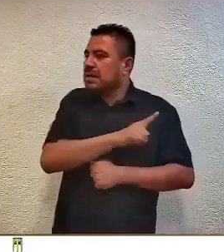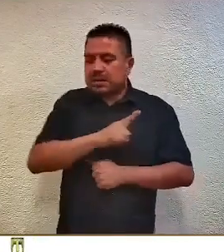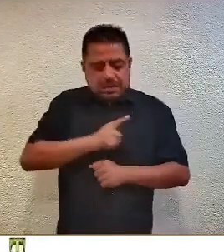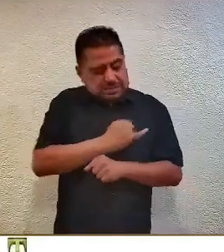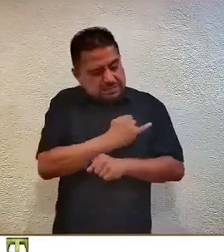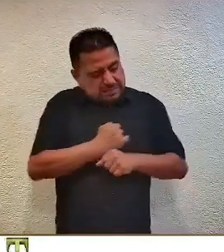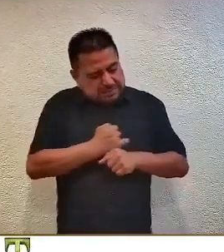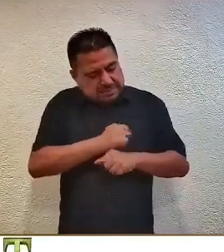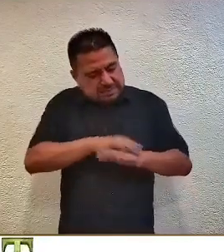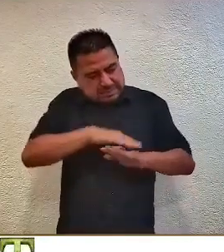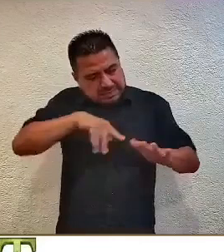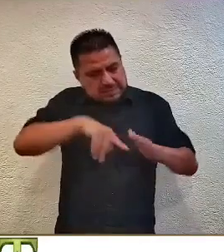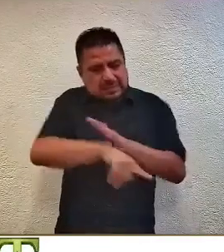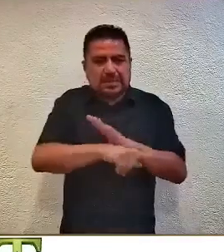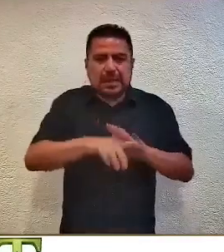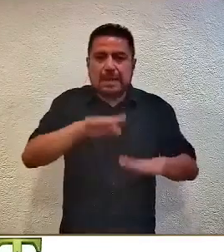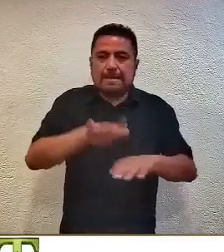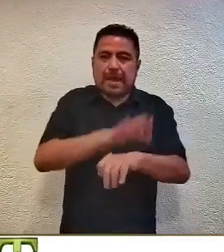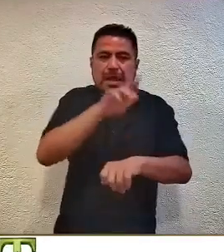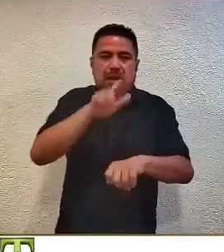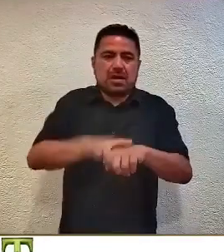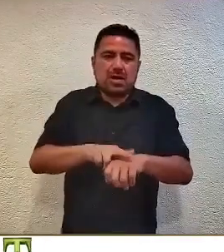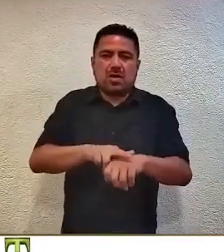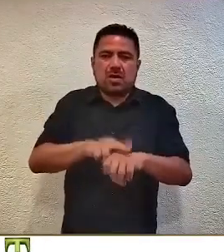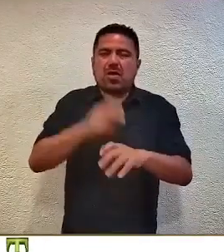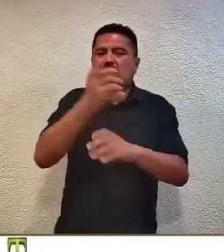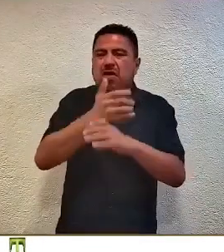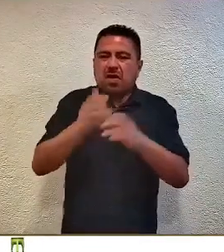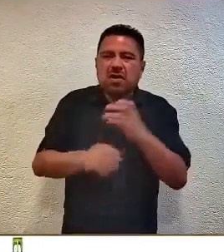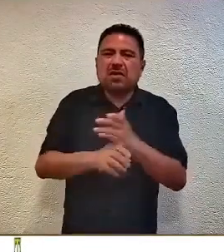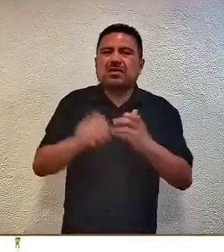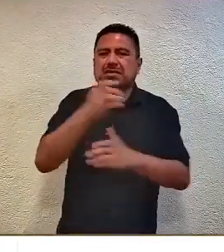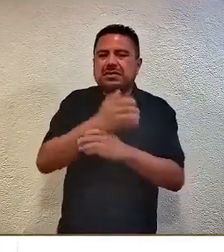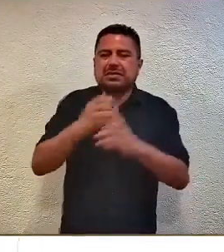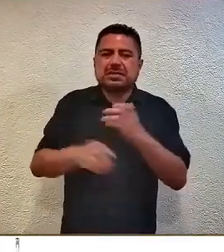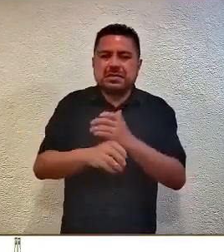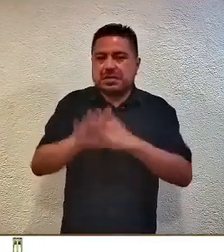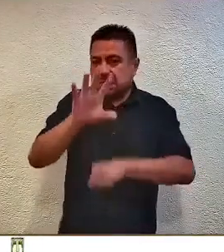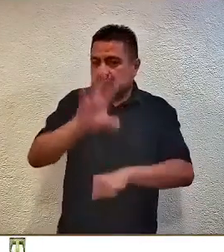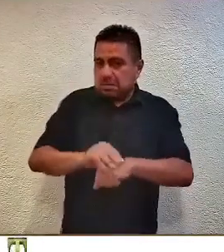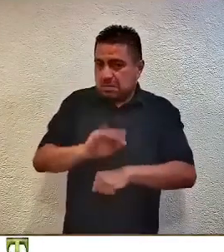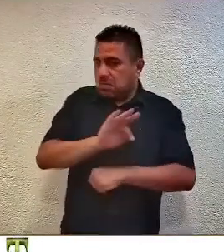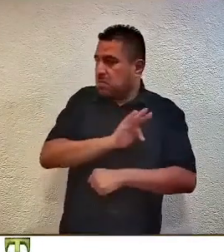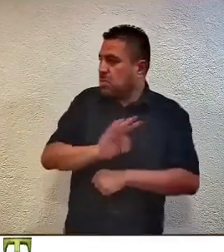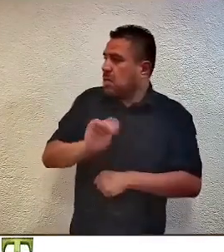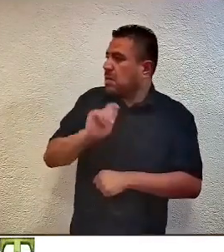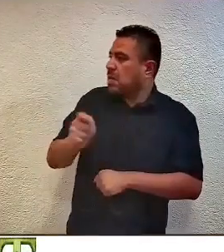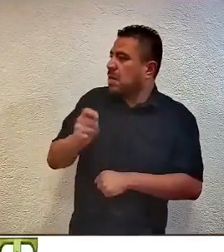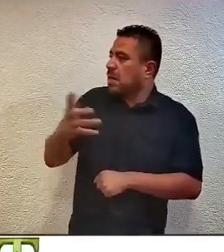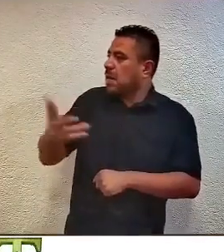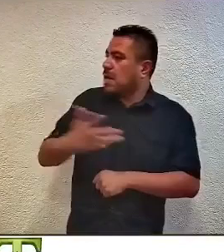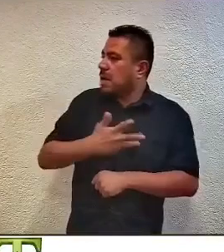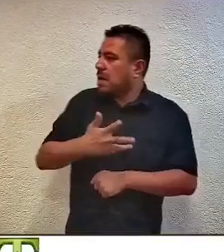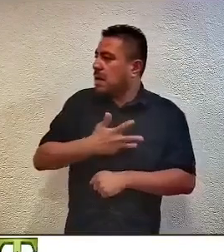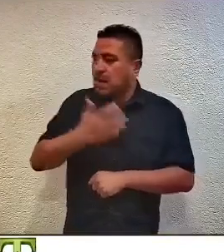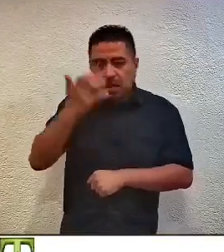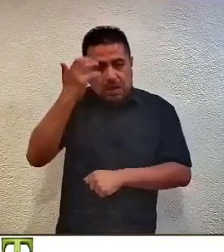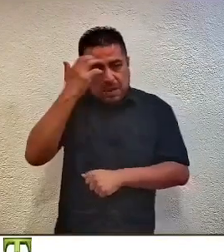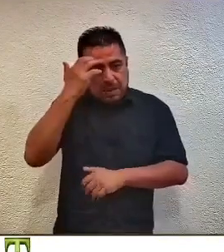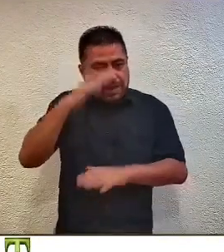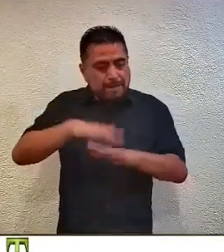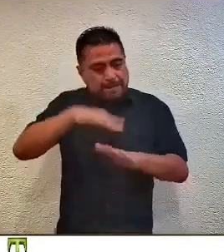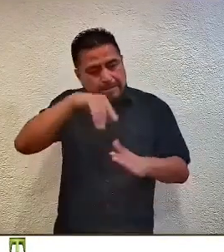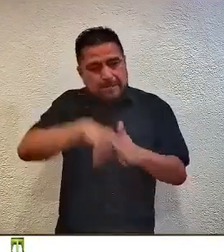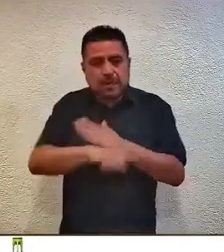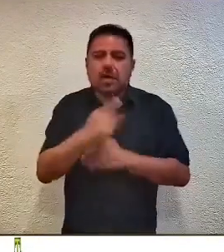de allegarse de la mayor cantidad de elementos que le permitan tener conocimiento de los usos